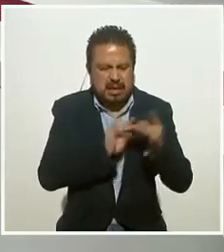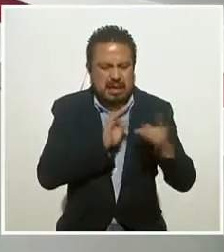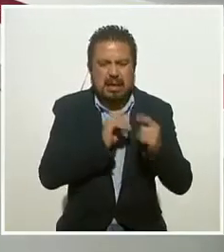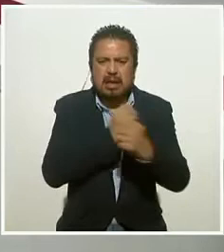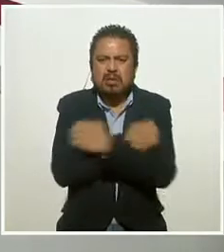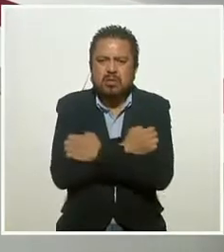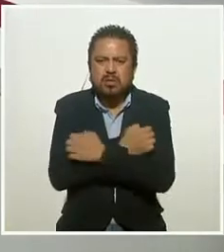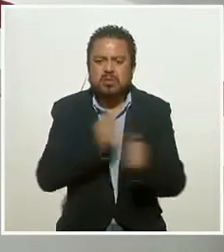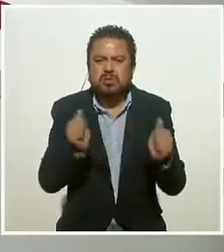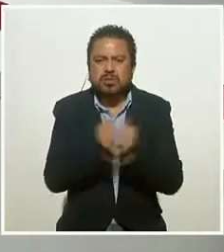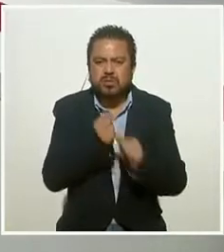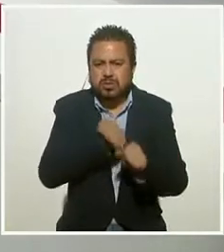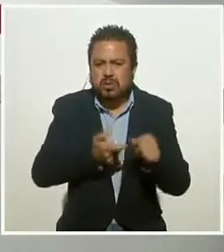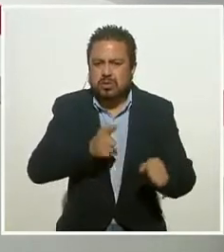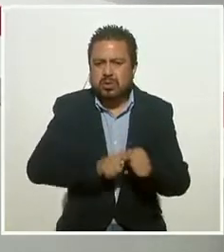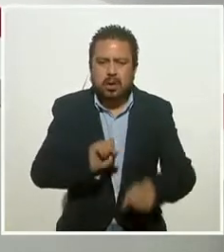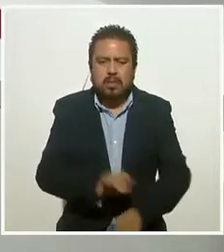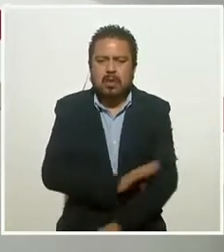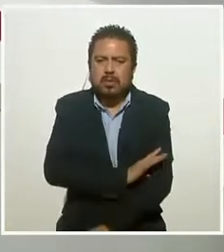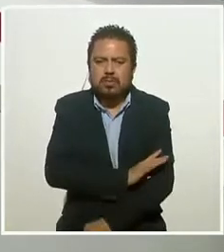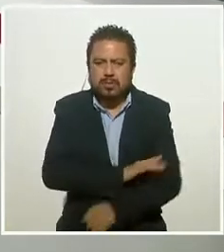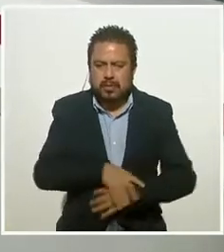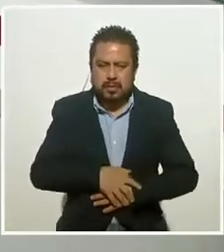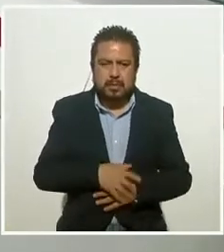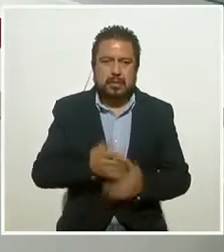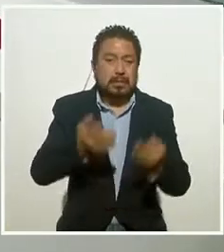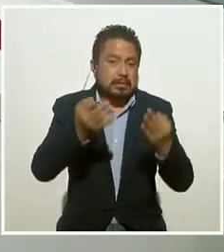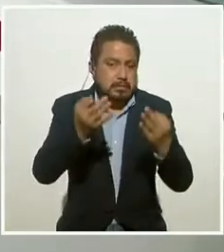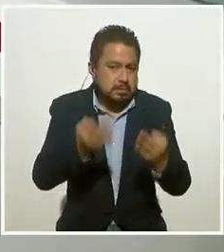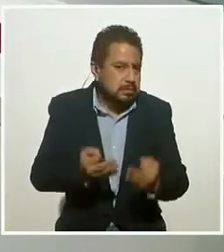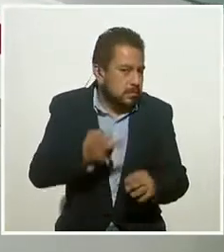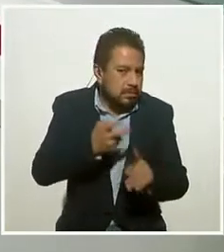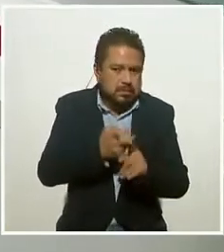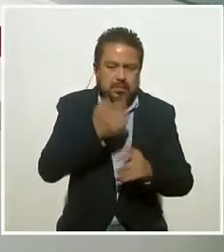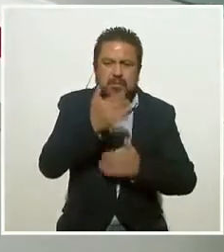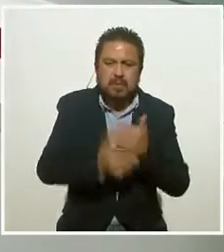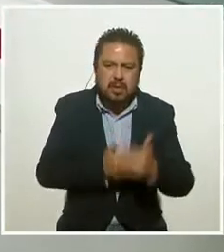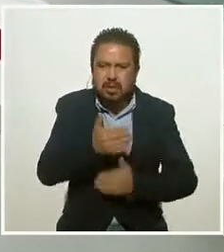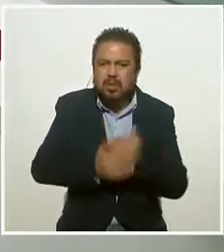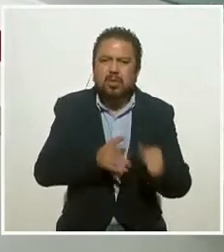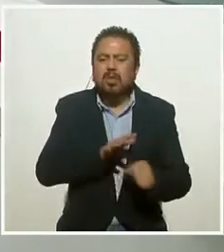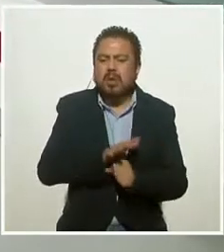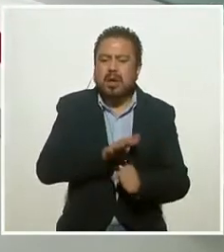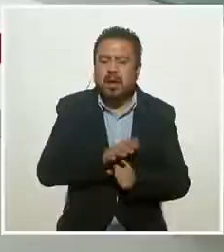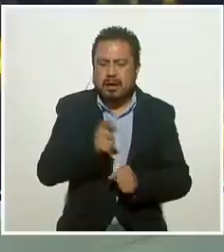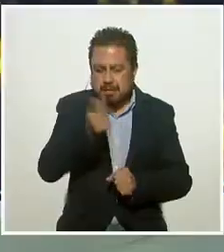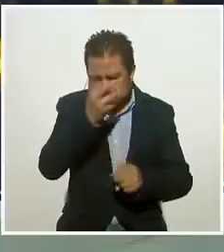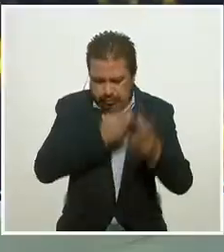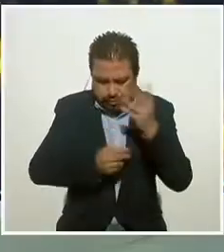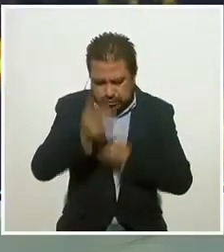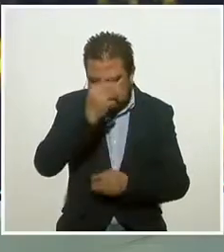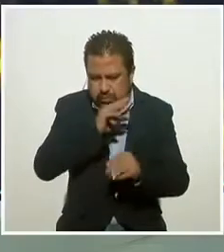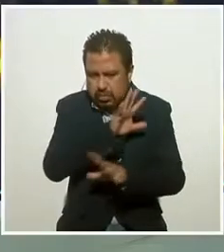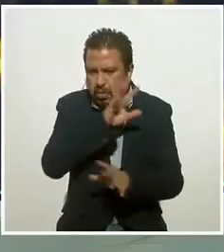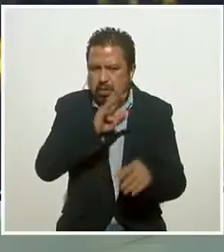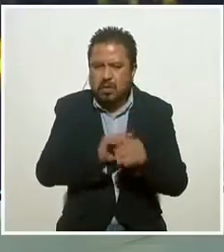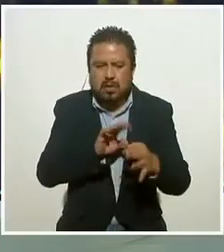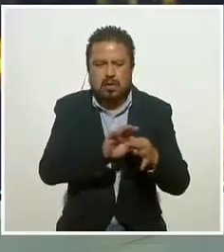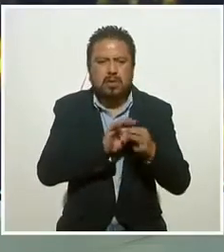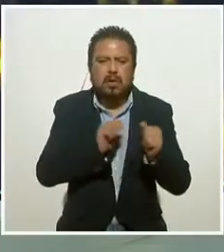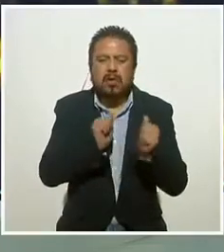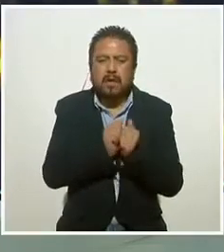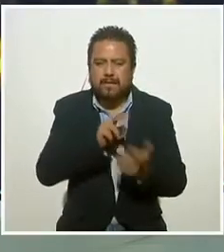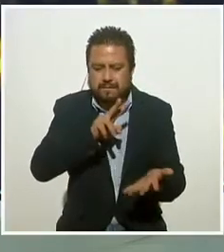educación socioemocional? Es realmente un proceso a través del cual vamos aprendiendo todo lo que tiene que ver con